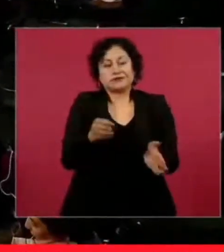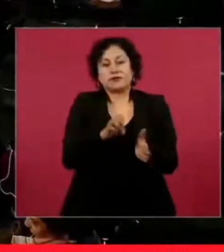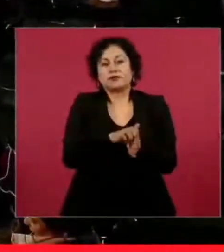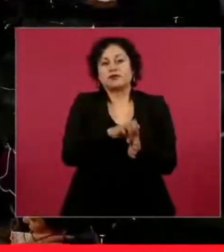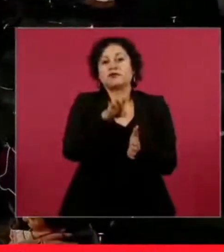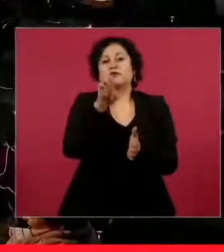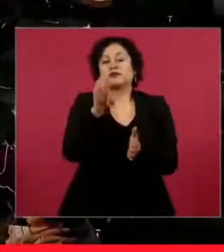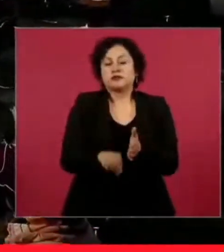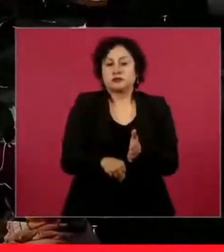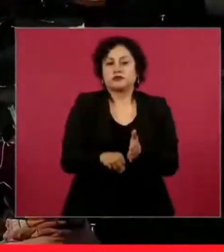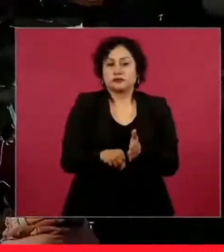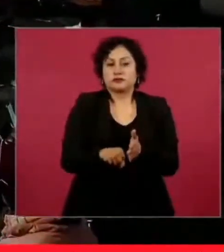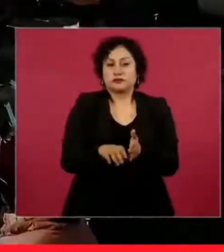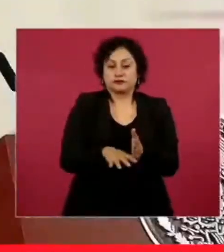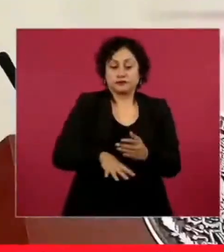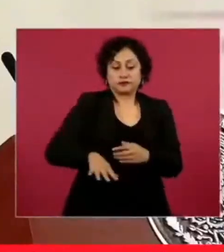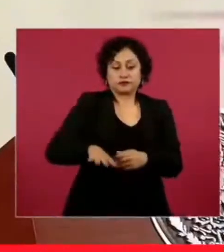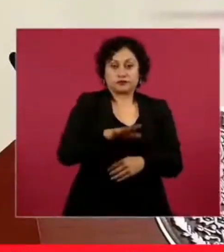el gobierno